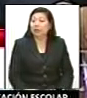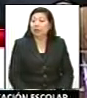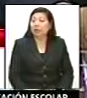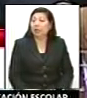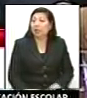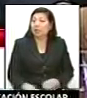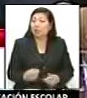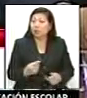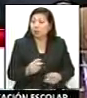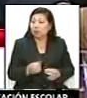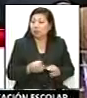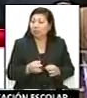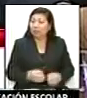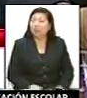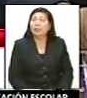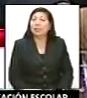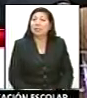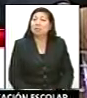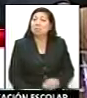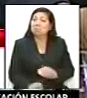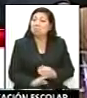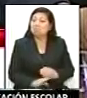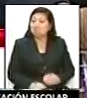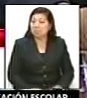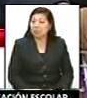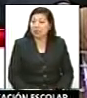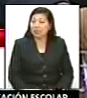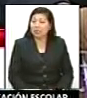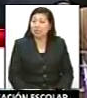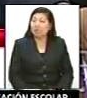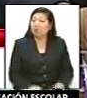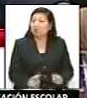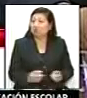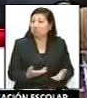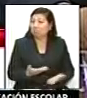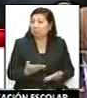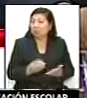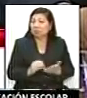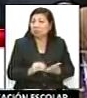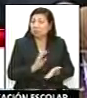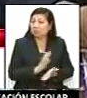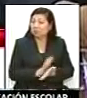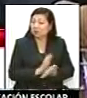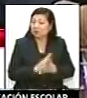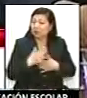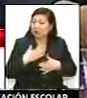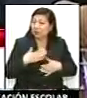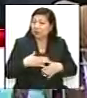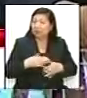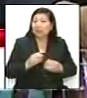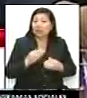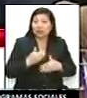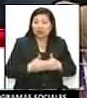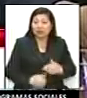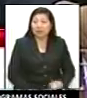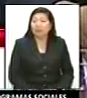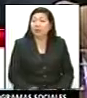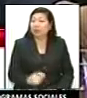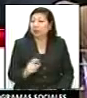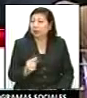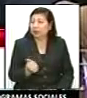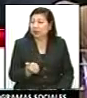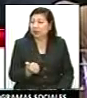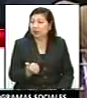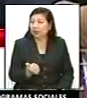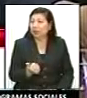su interpretación ha sido básicamente un terreno pacífico, o sea, se sigue casi,